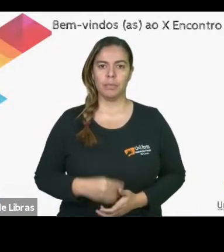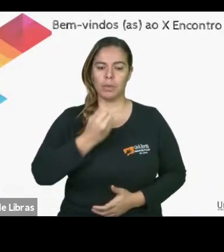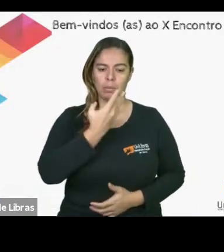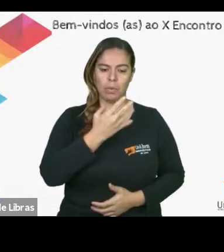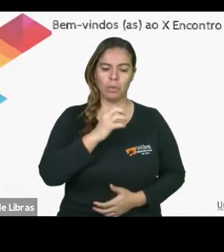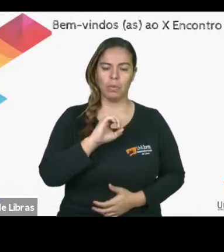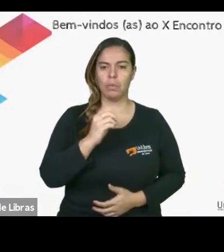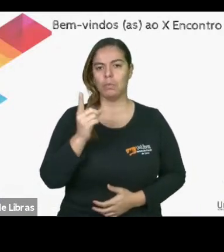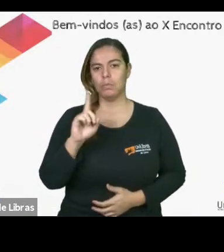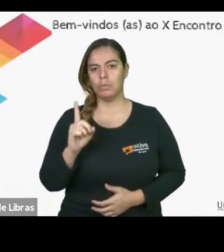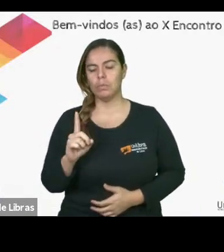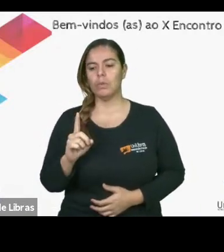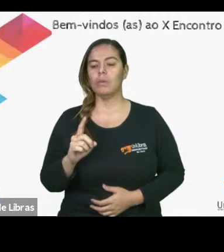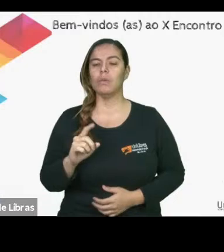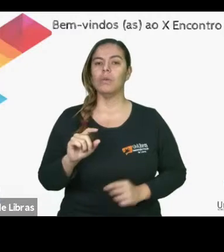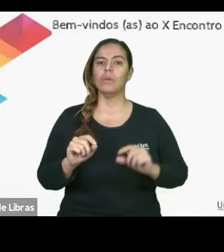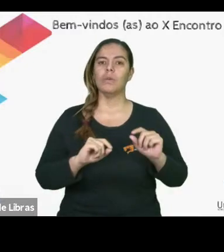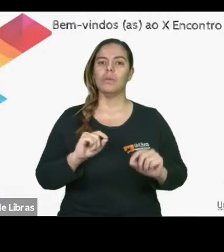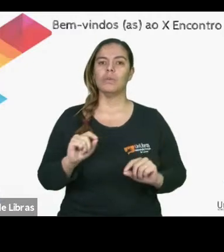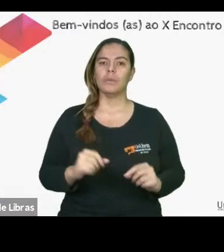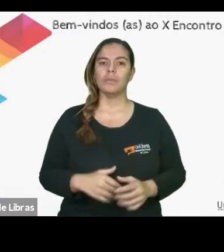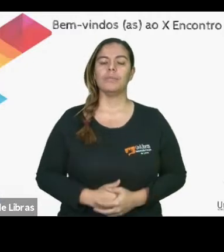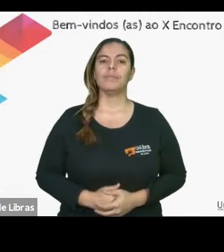deseable o indeseable, es ya cuestión